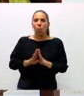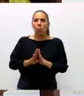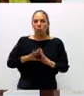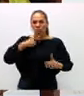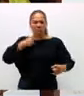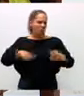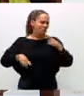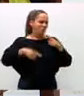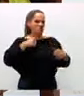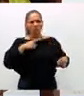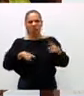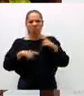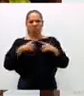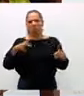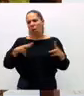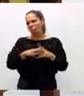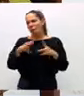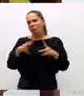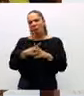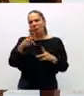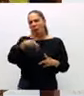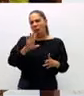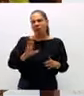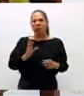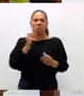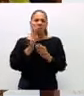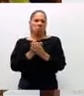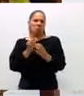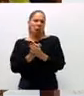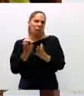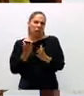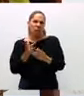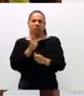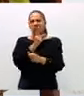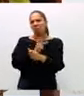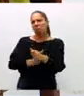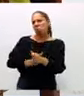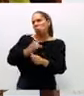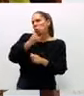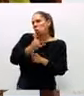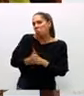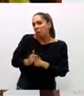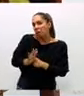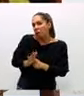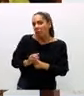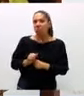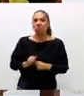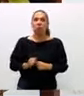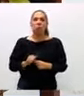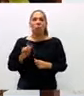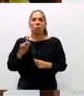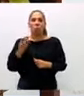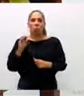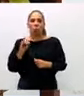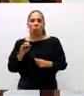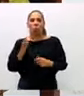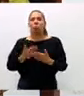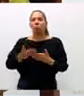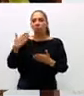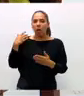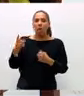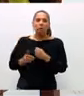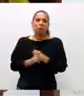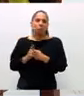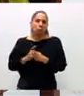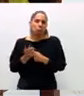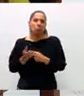una situación en una clase o en un proyecto, o hay una rencilla ahí por